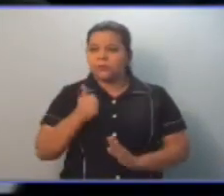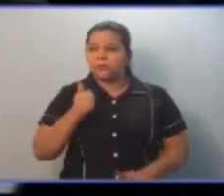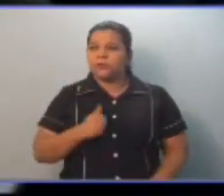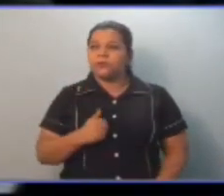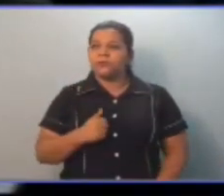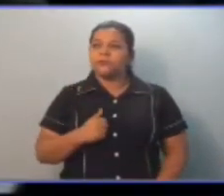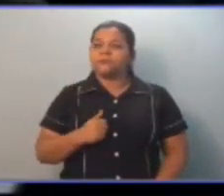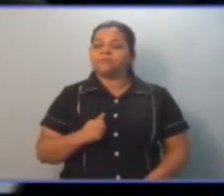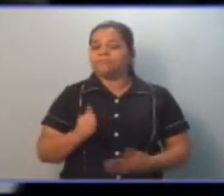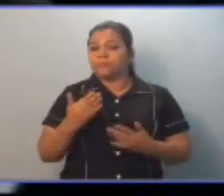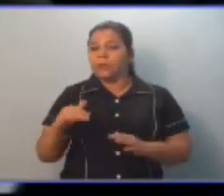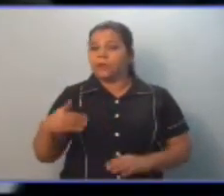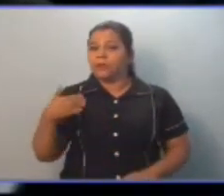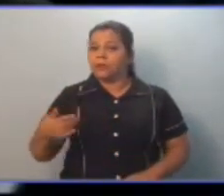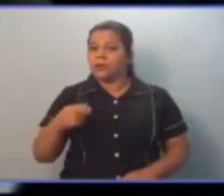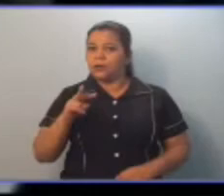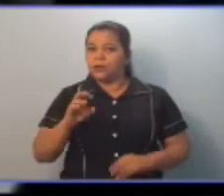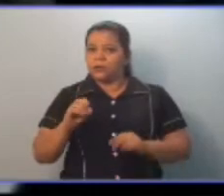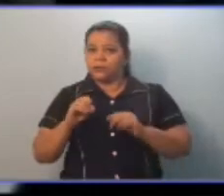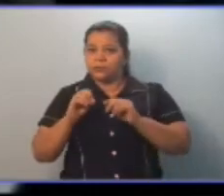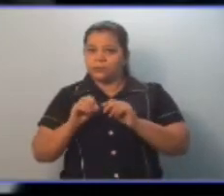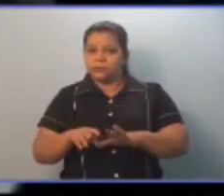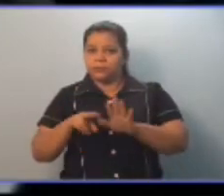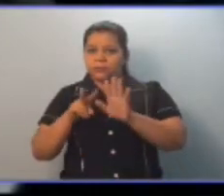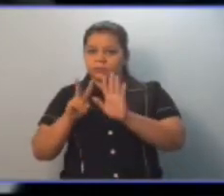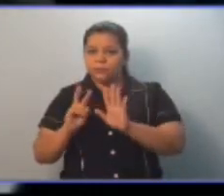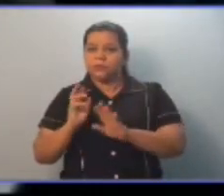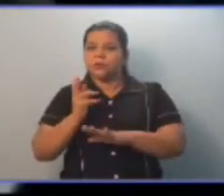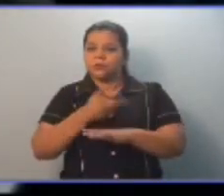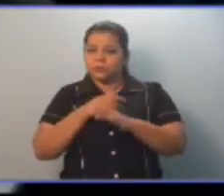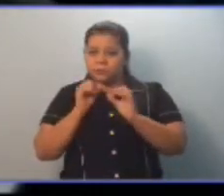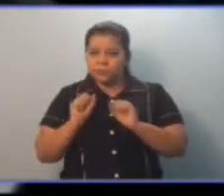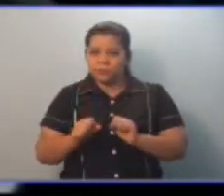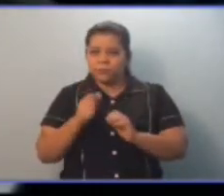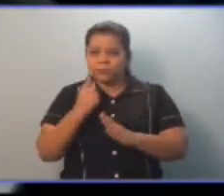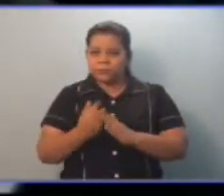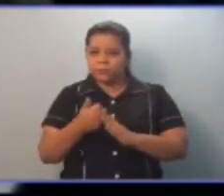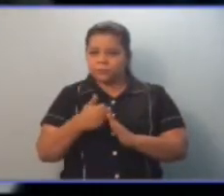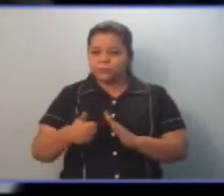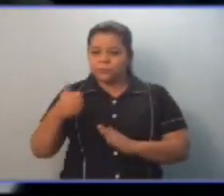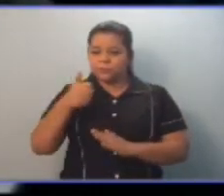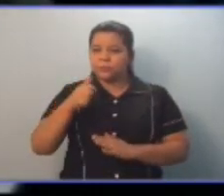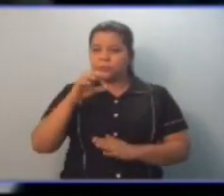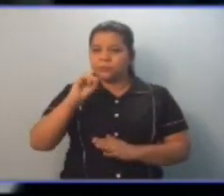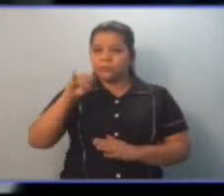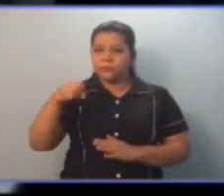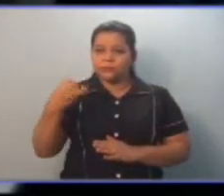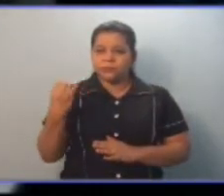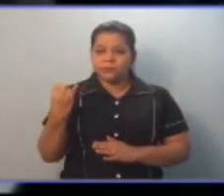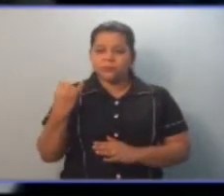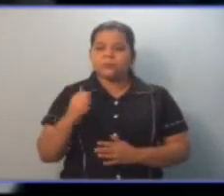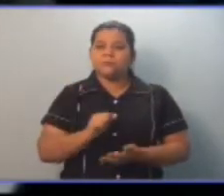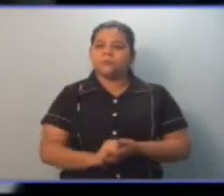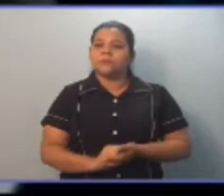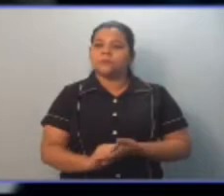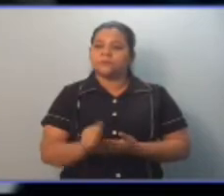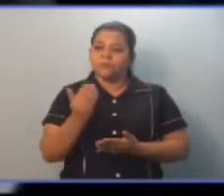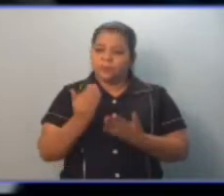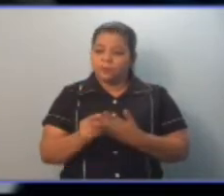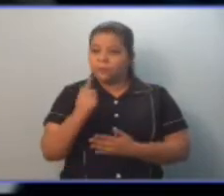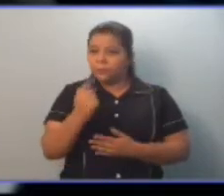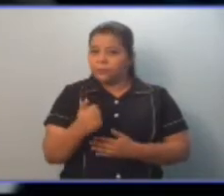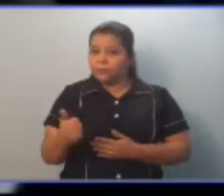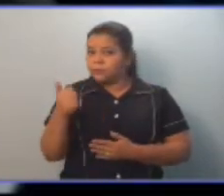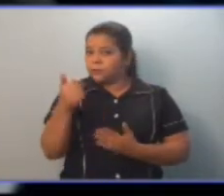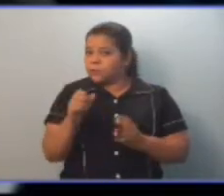de que en el 2017 se recusara magistrados de la Sala de lo Constitucional, usted sería uno de los magistrados